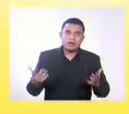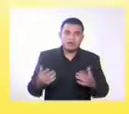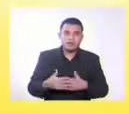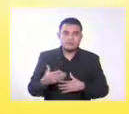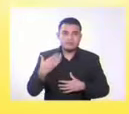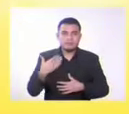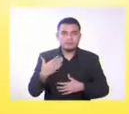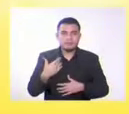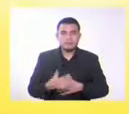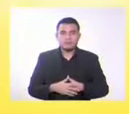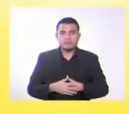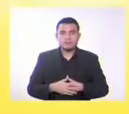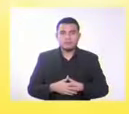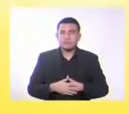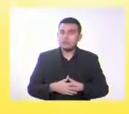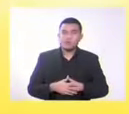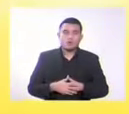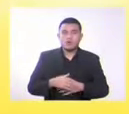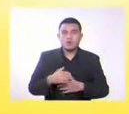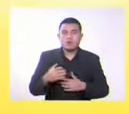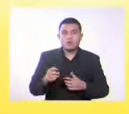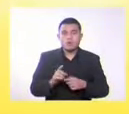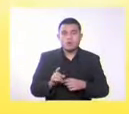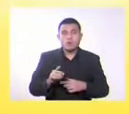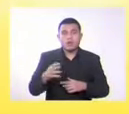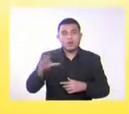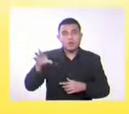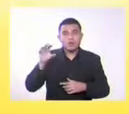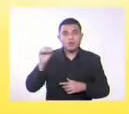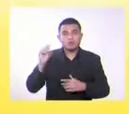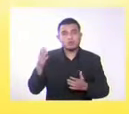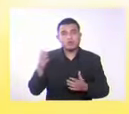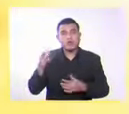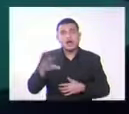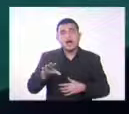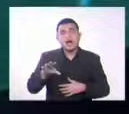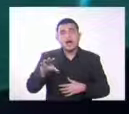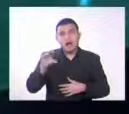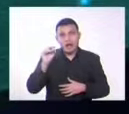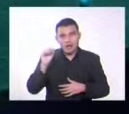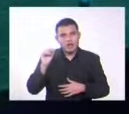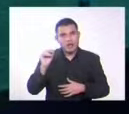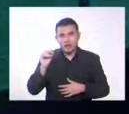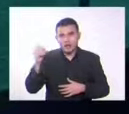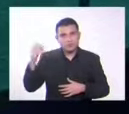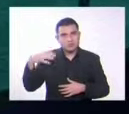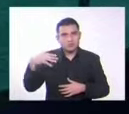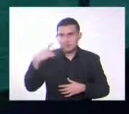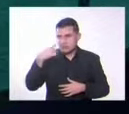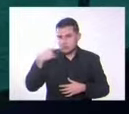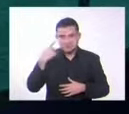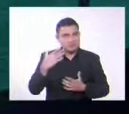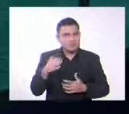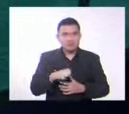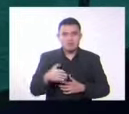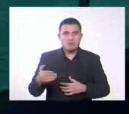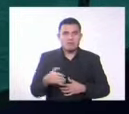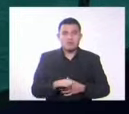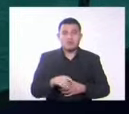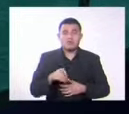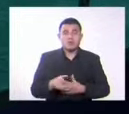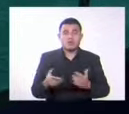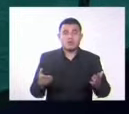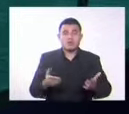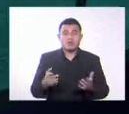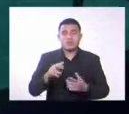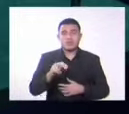calor. Tampoco aprovechan la luz azul y la ultravioleta. Los nanocristales de silicio, creados con